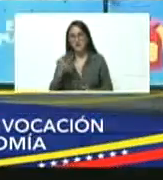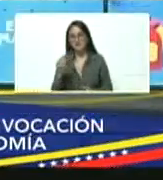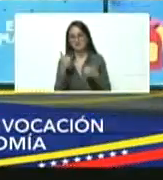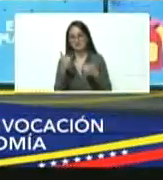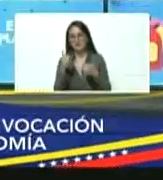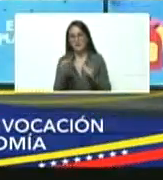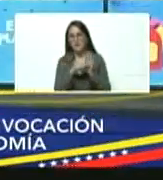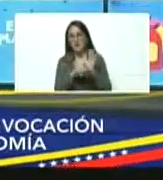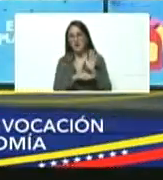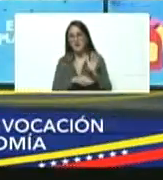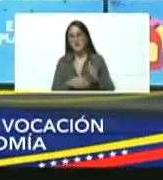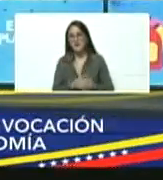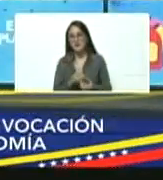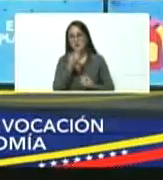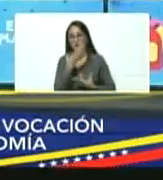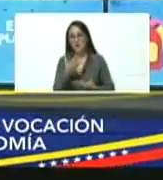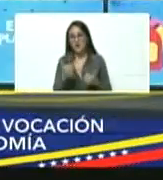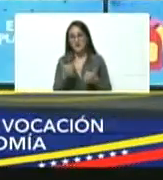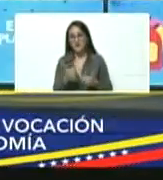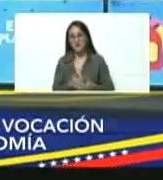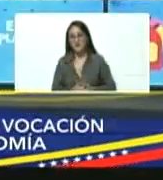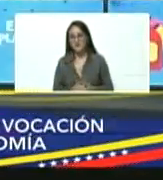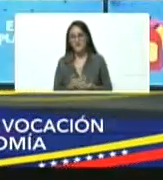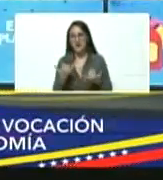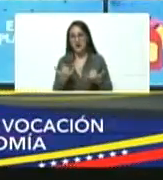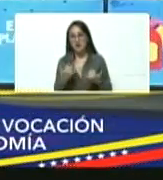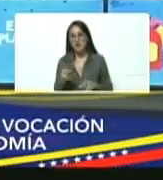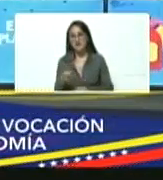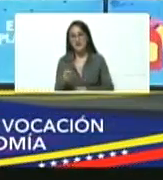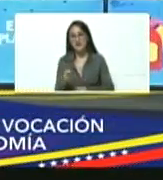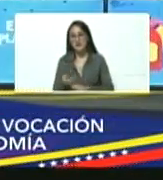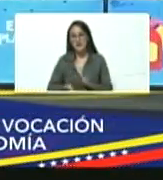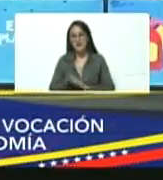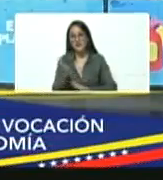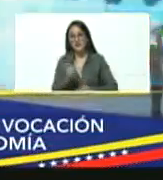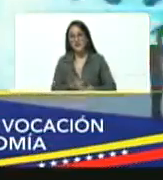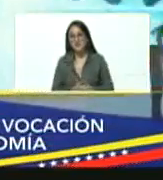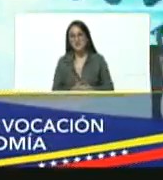programa. Muy bueno. Bueno, vámonos para Charallave.